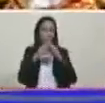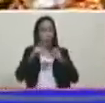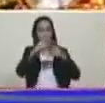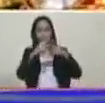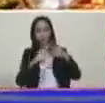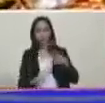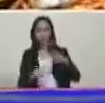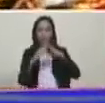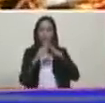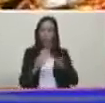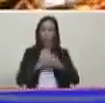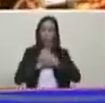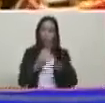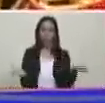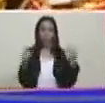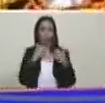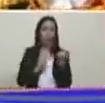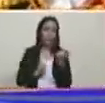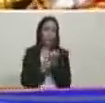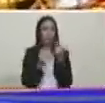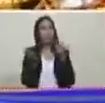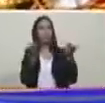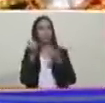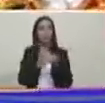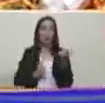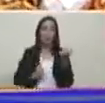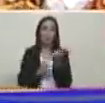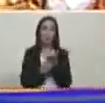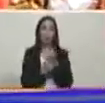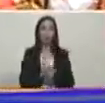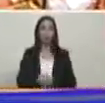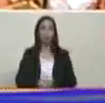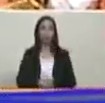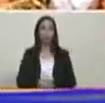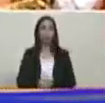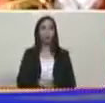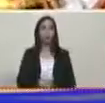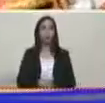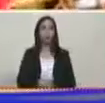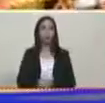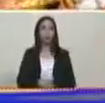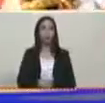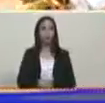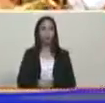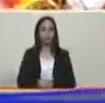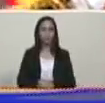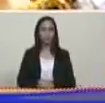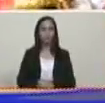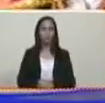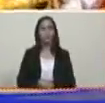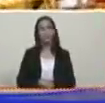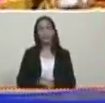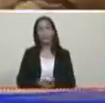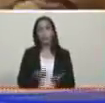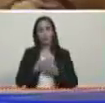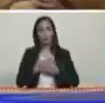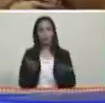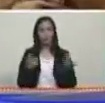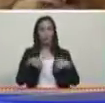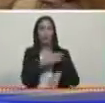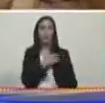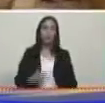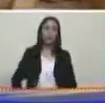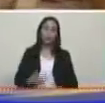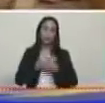redes turísticas dispuestas para prestarles y con la adecuación de todos los servicios para todos nuestros venezolanos y para todo nuestro pueblo. De aquí ratificamos, señor presidente,